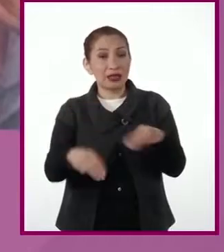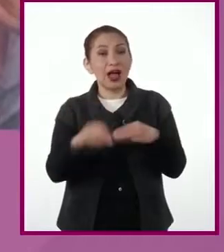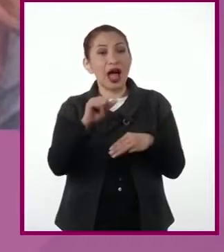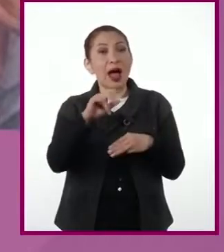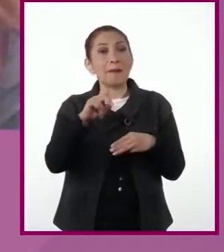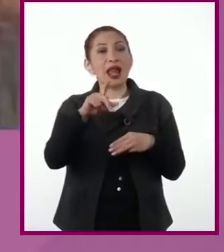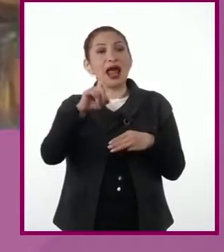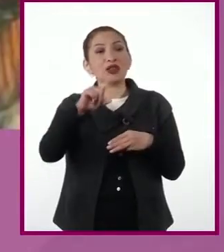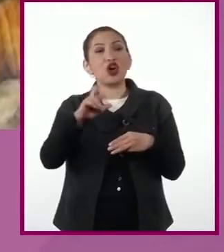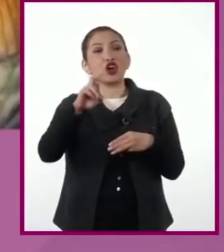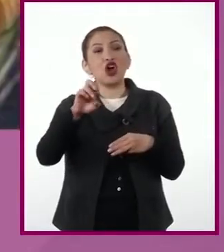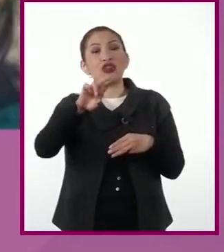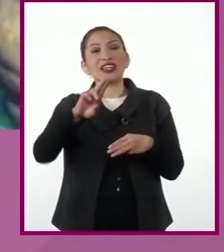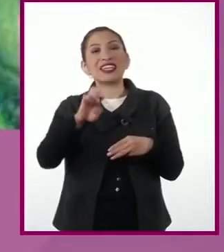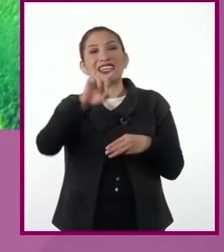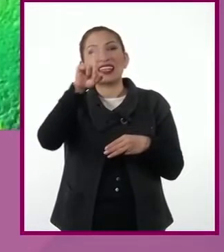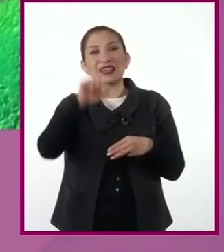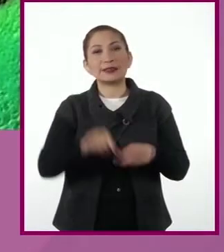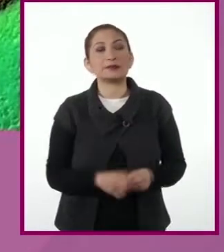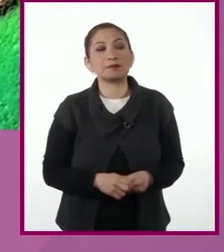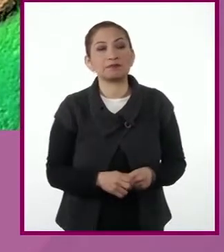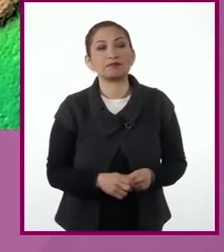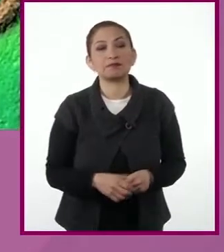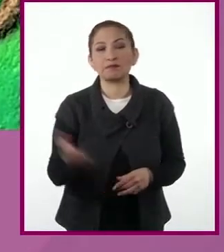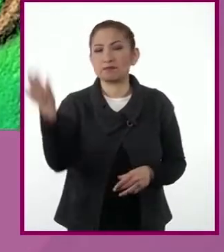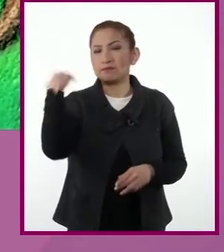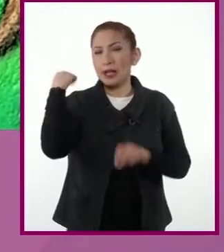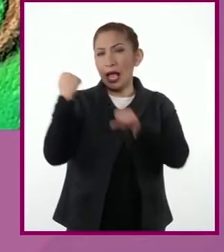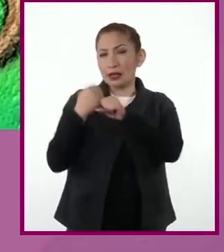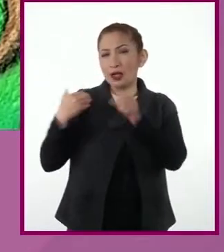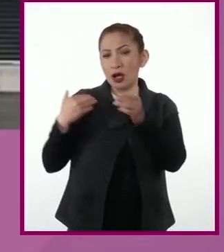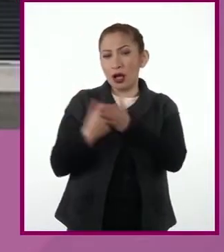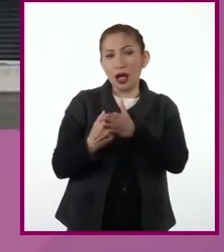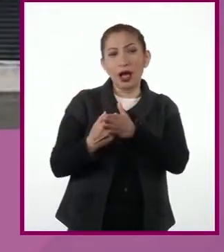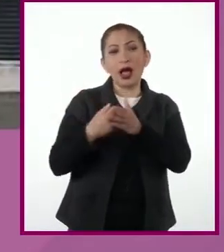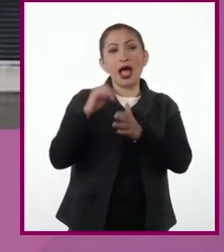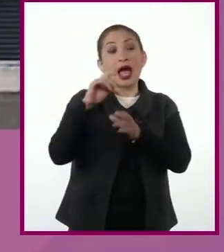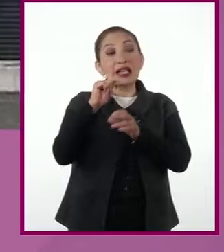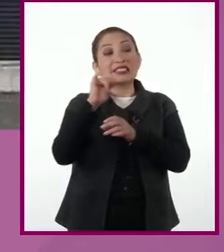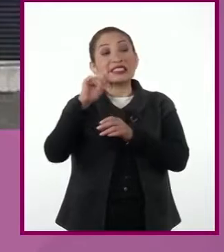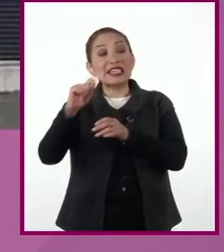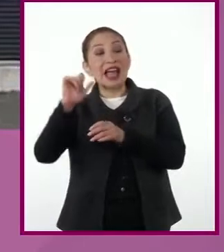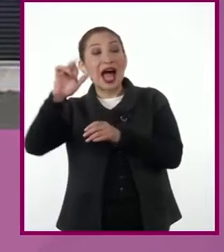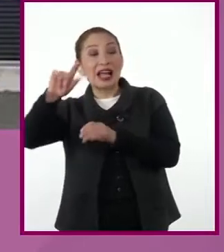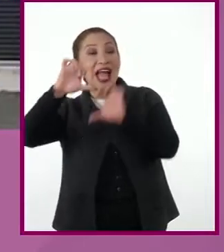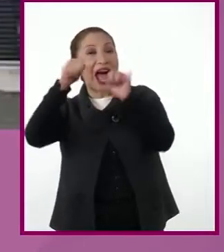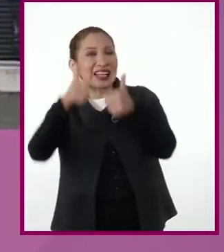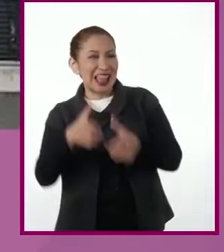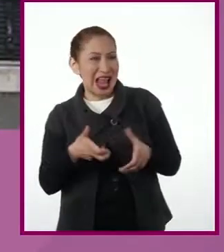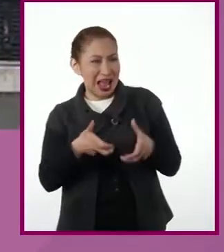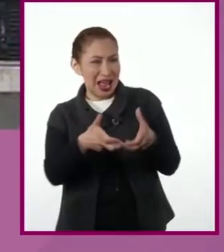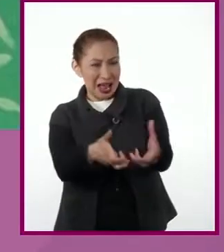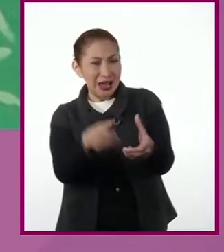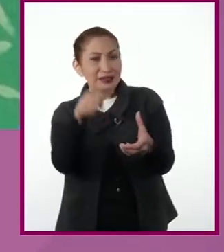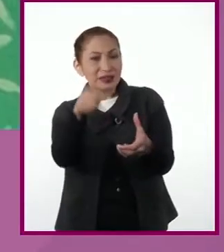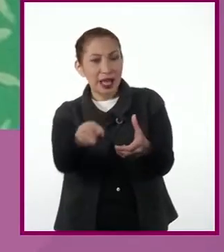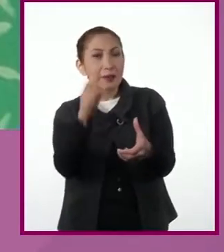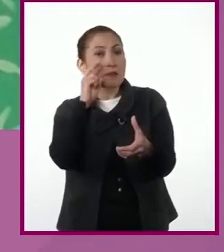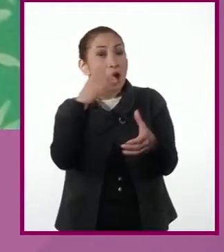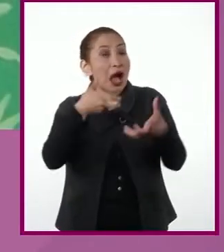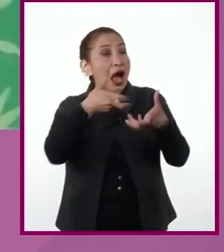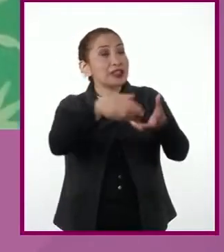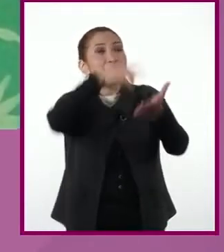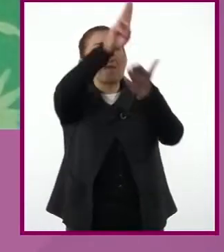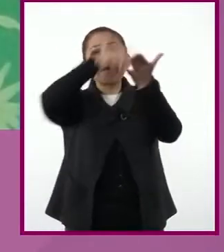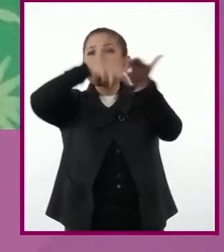Abelardo Rodríguez. En los últimos años, el street art o arte urbano o arte callejero ha tomado las